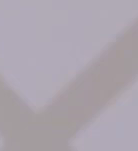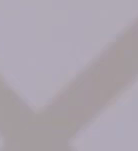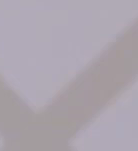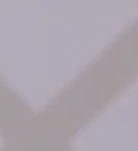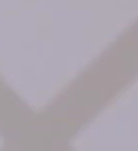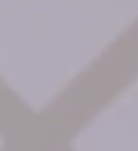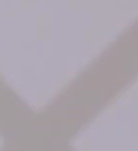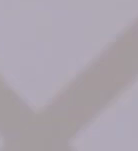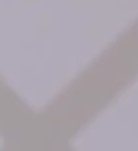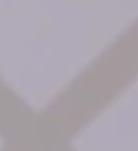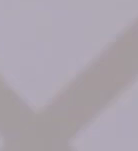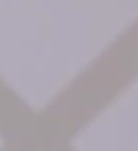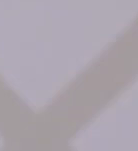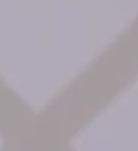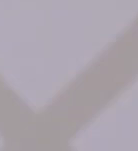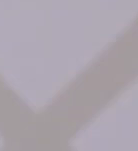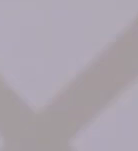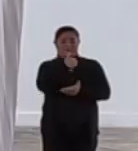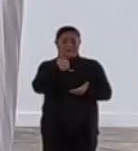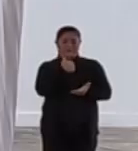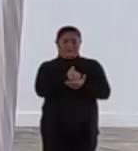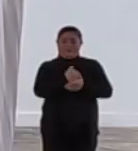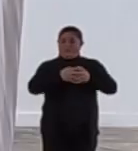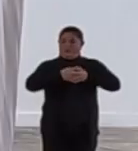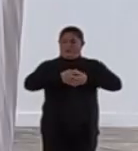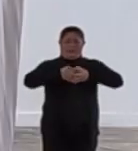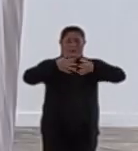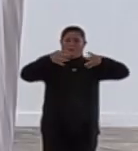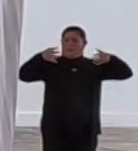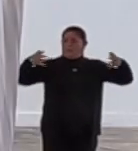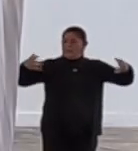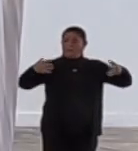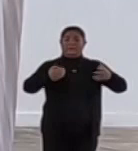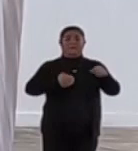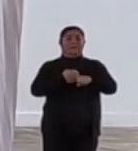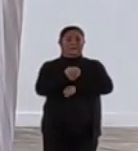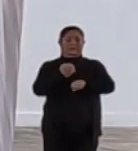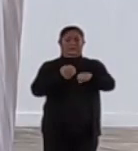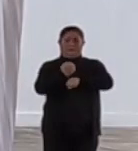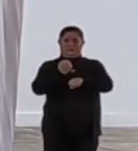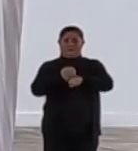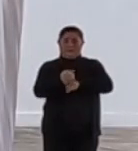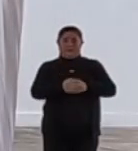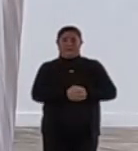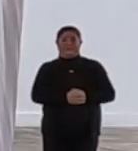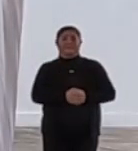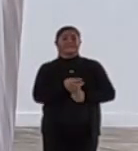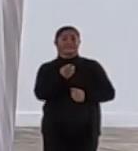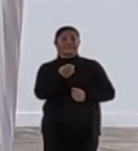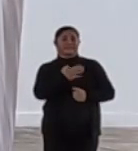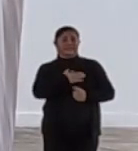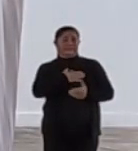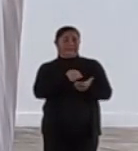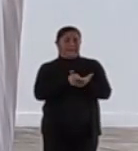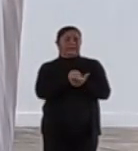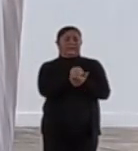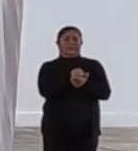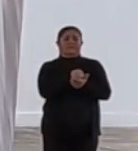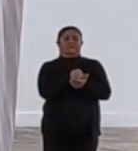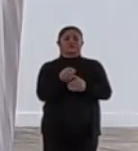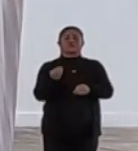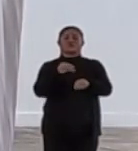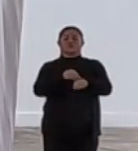una ciudad grande, de las más grandes del estado, y es por eso que decidimos poner aquí el Centro